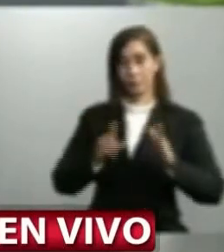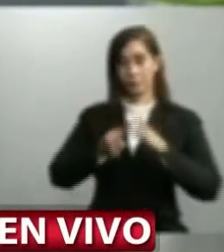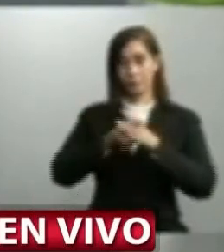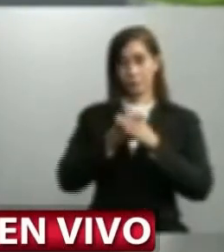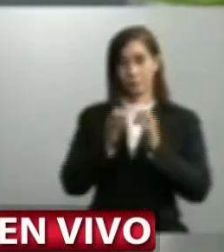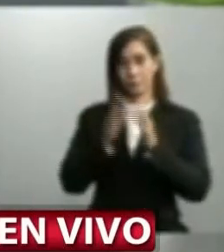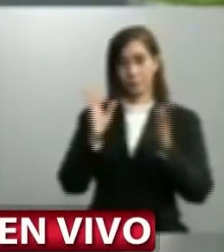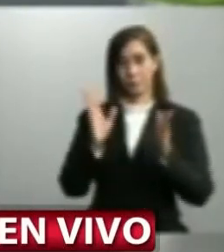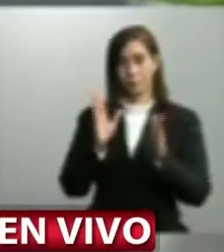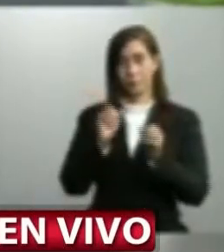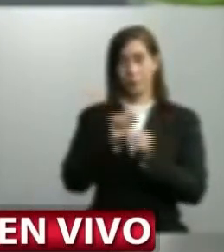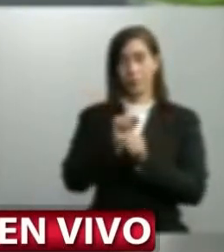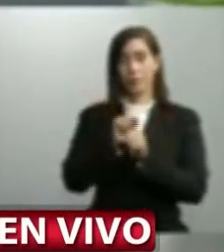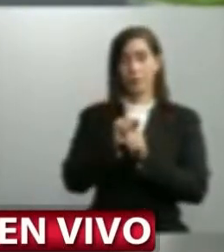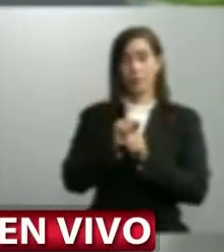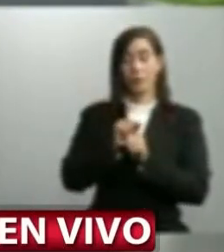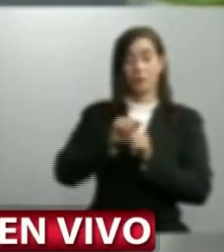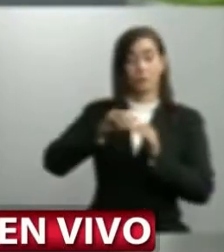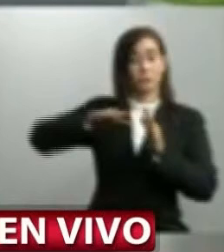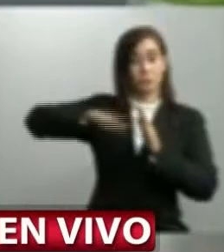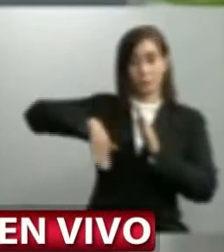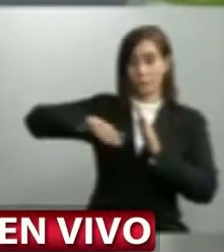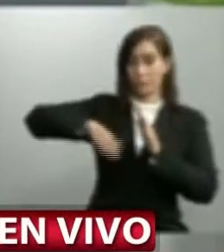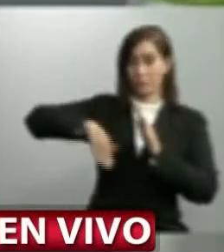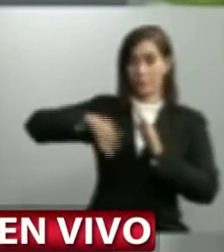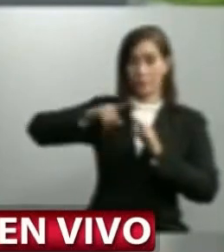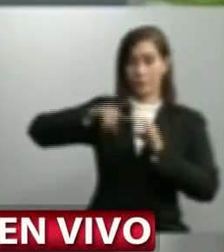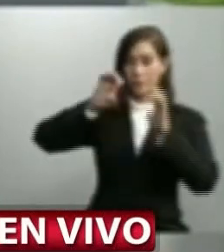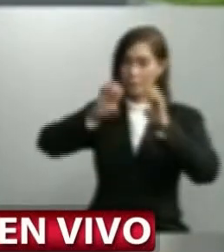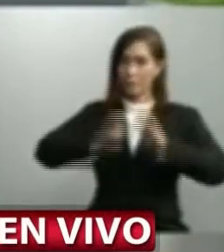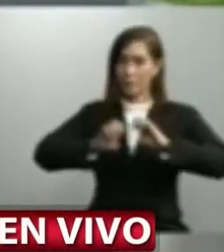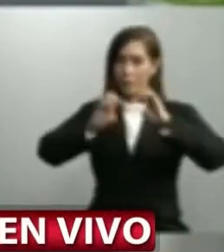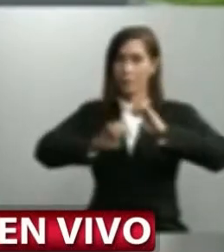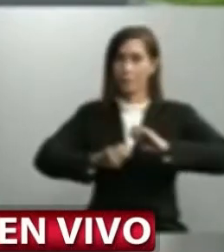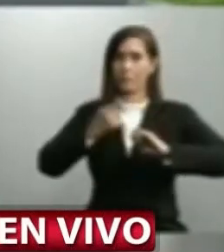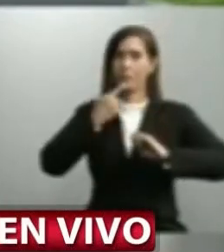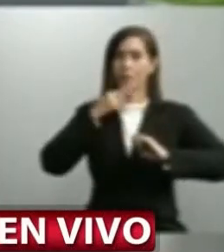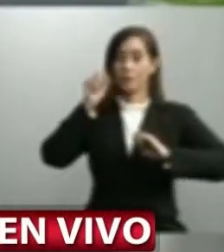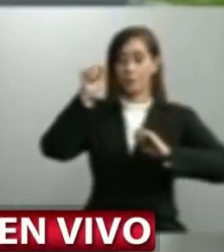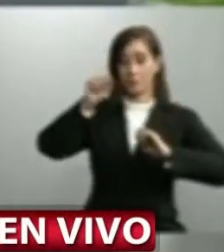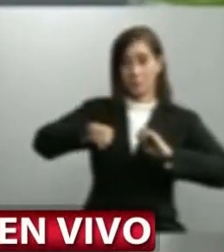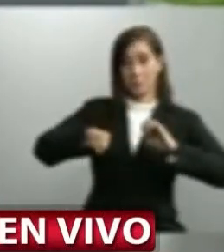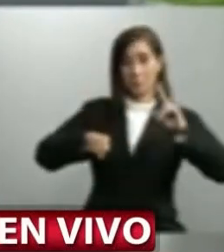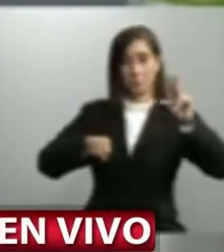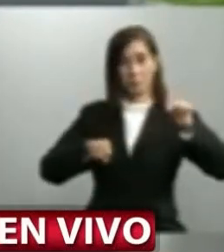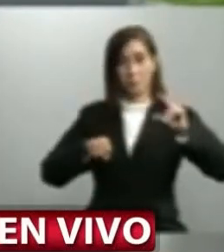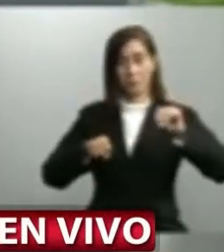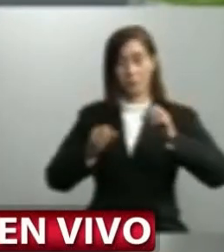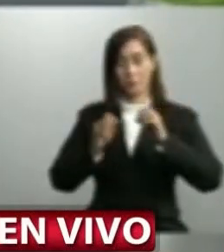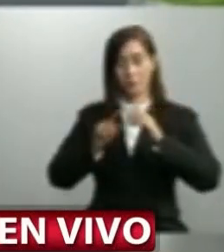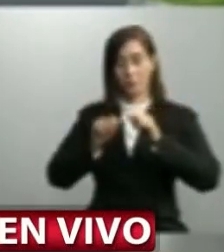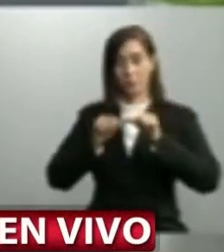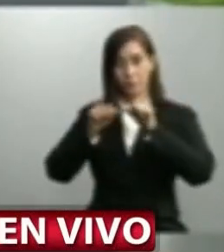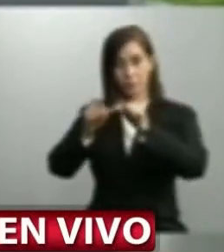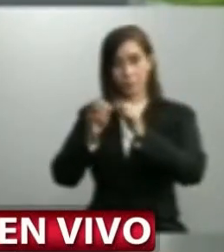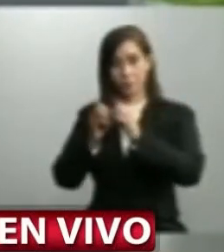teniendo. Yo creo que es un poco temprano para hacer una valoración de ese tipo,